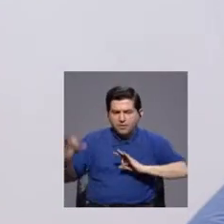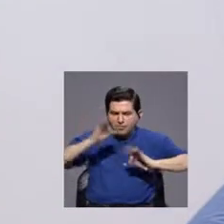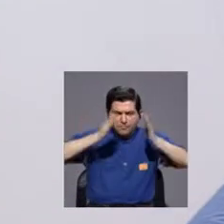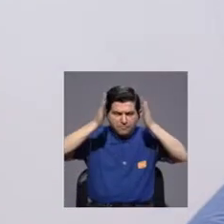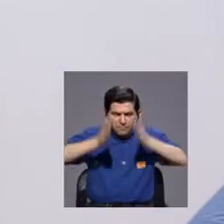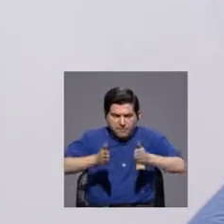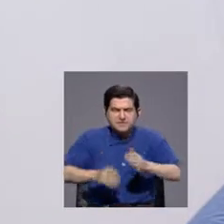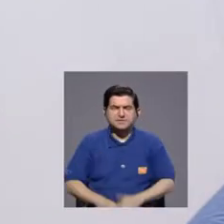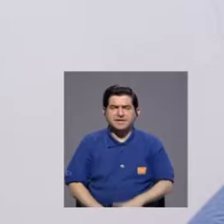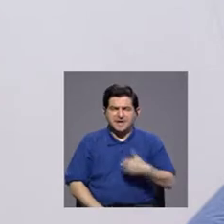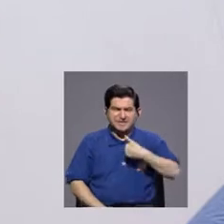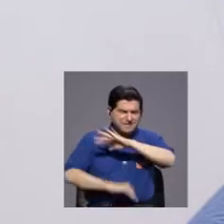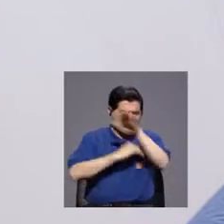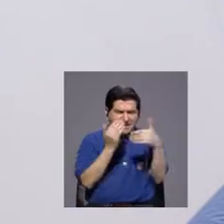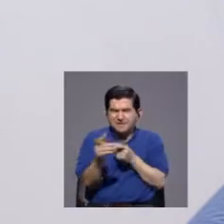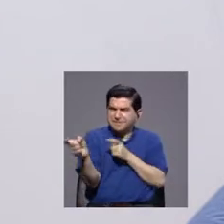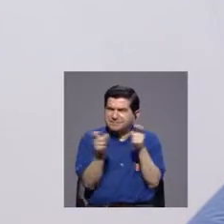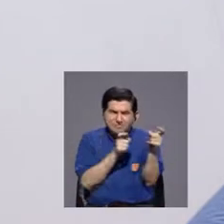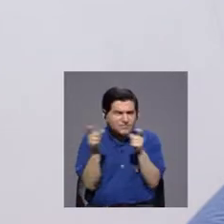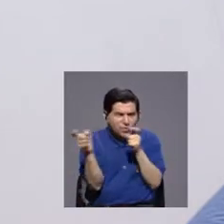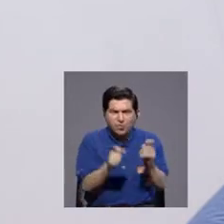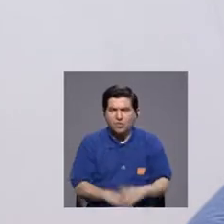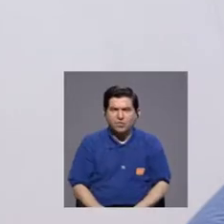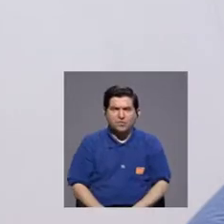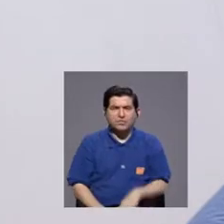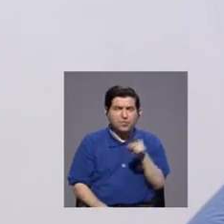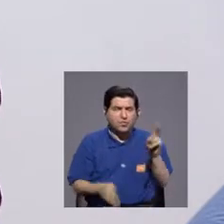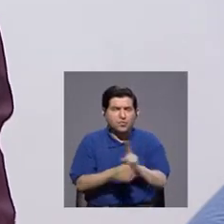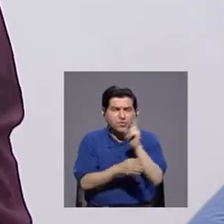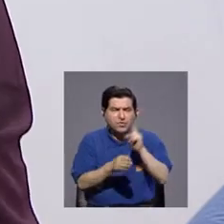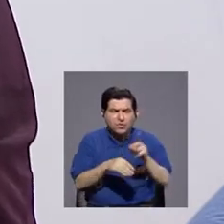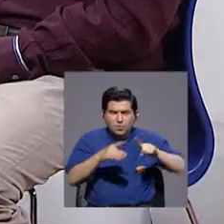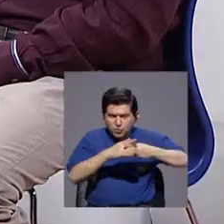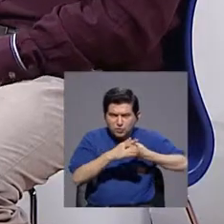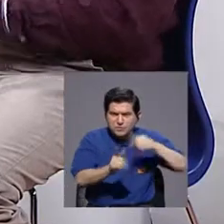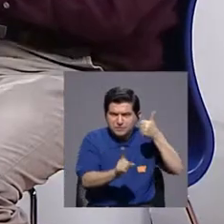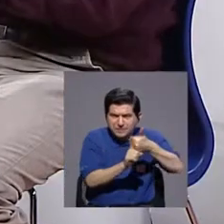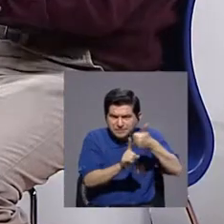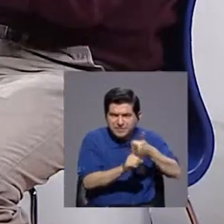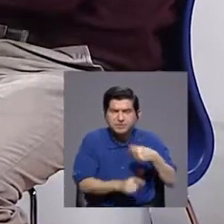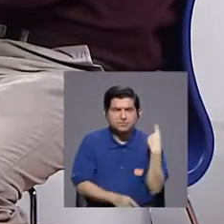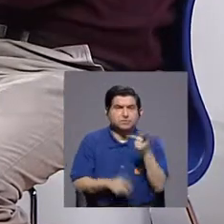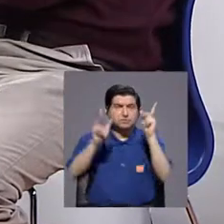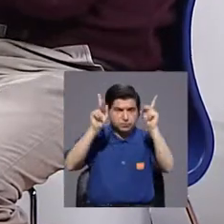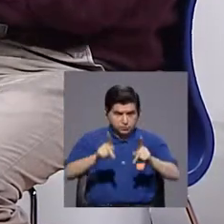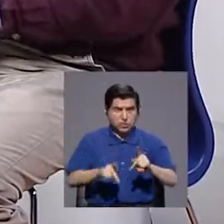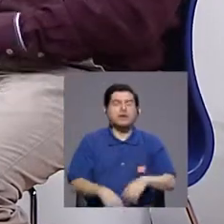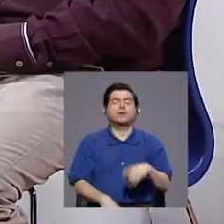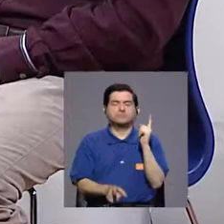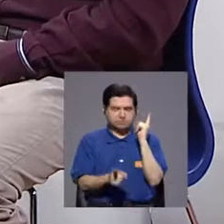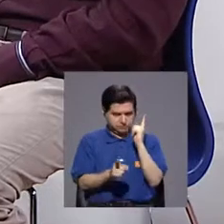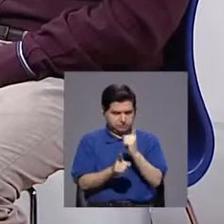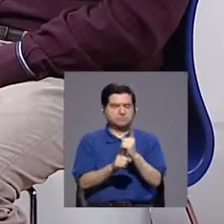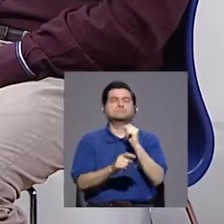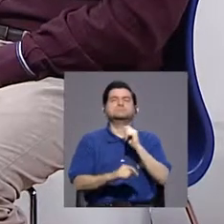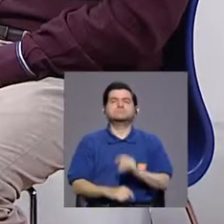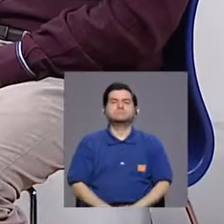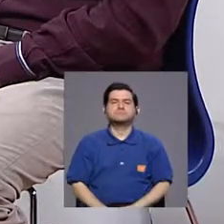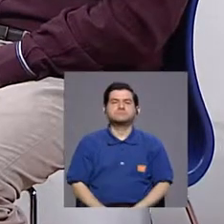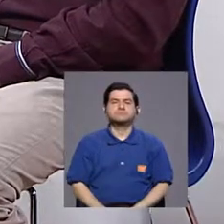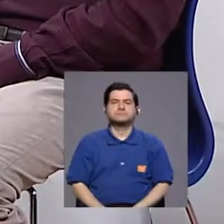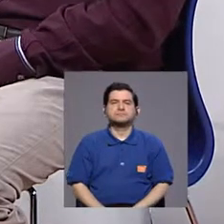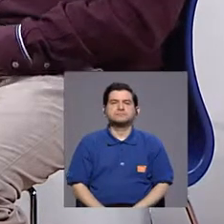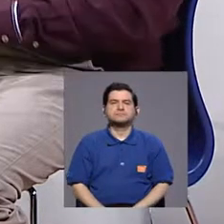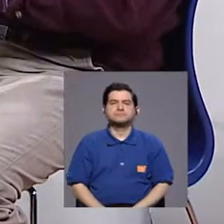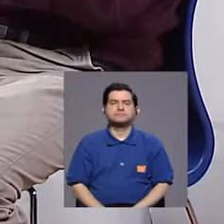tiene la persona total control y usa el aparato como tal exactamente la única persona que puede usar el aparato